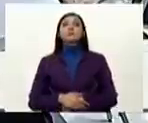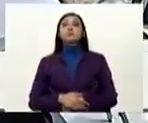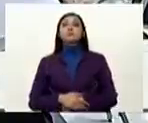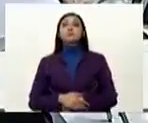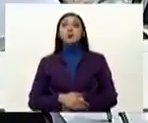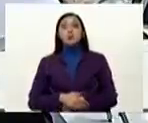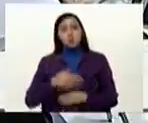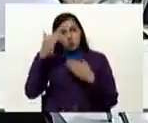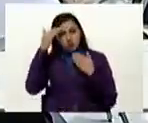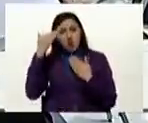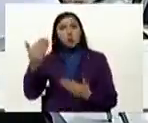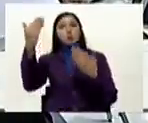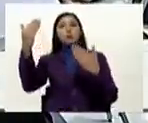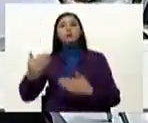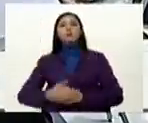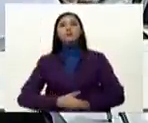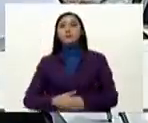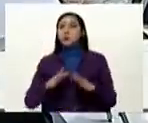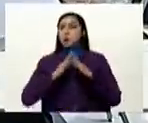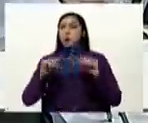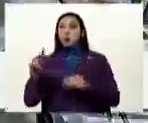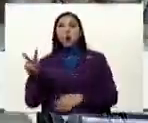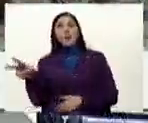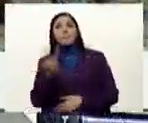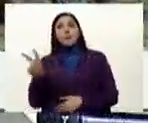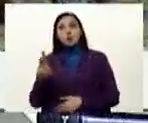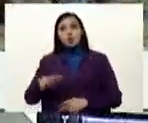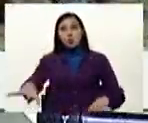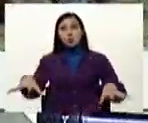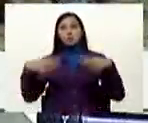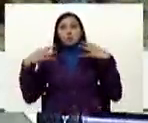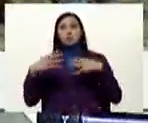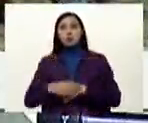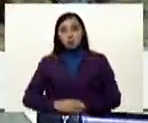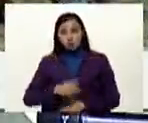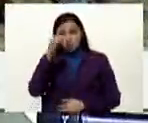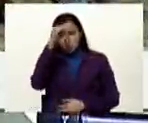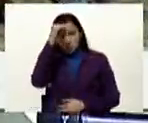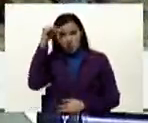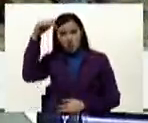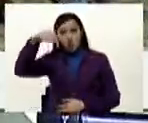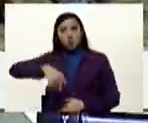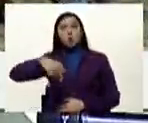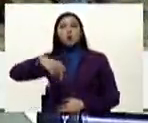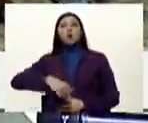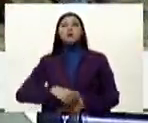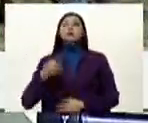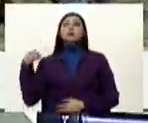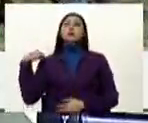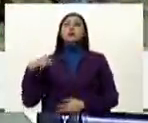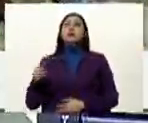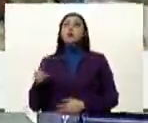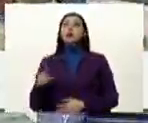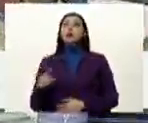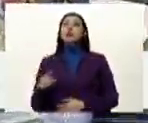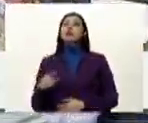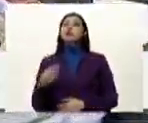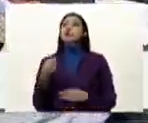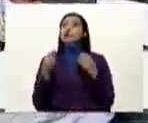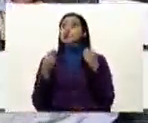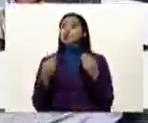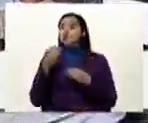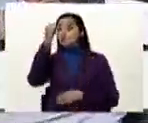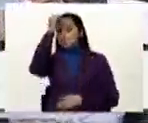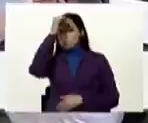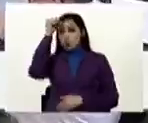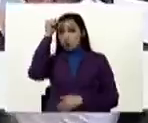mi saludo pues a toda Venezuela. Este domingo tenemos varios domingos de